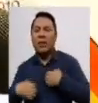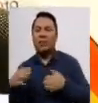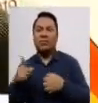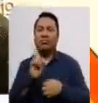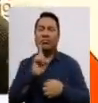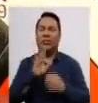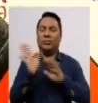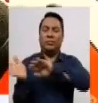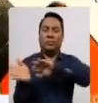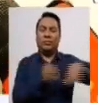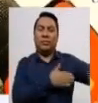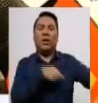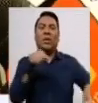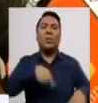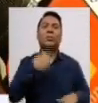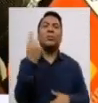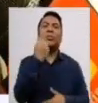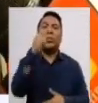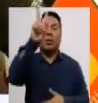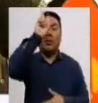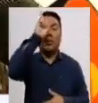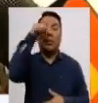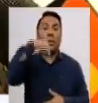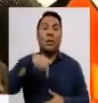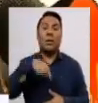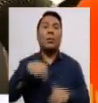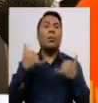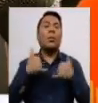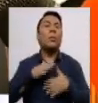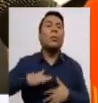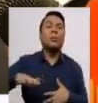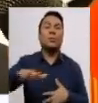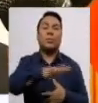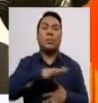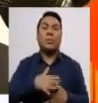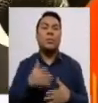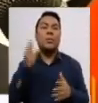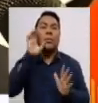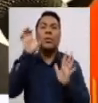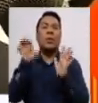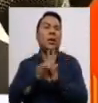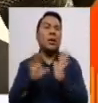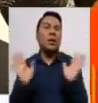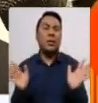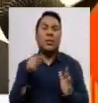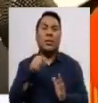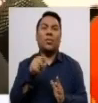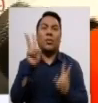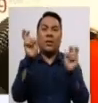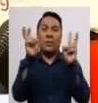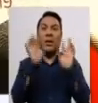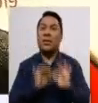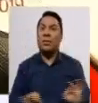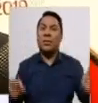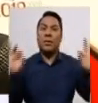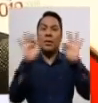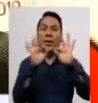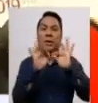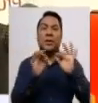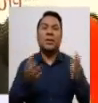Perú. Y acá jugamos todos. Un tema, por ejemplo, importante